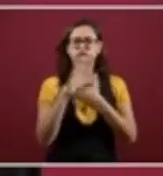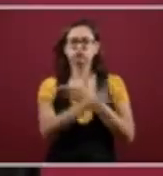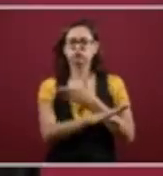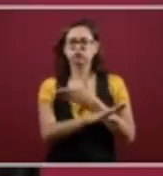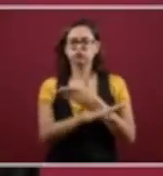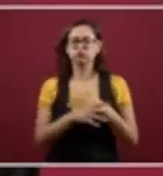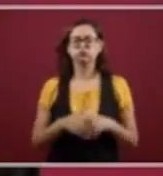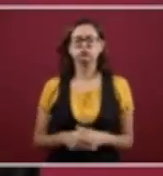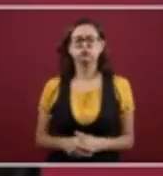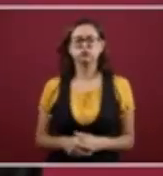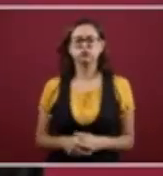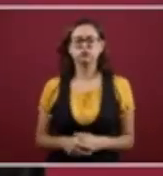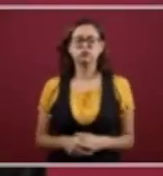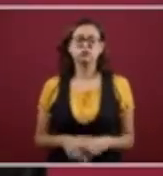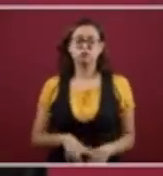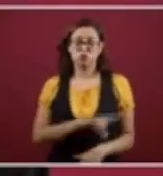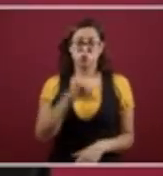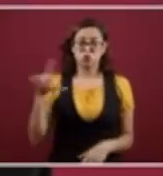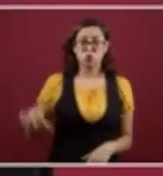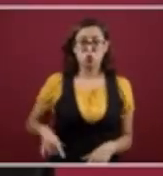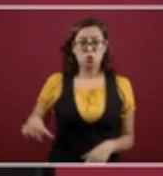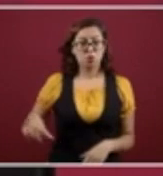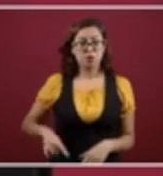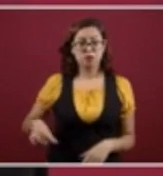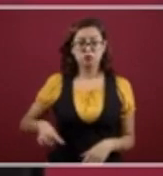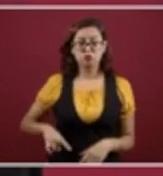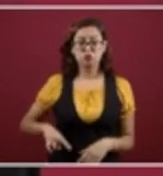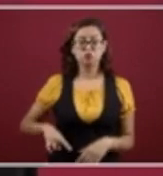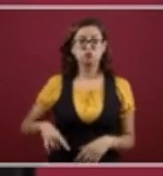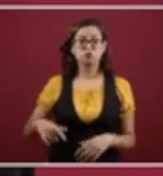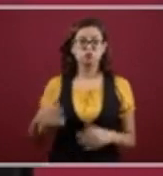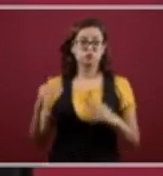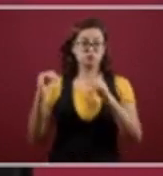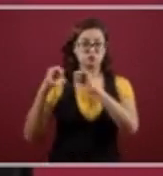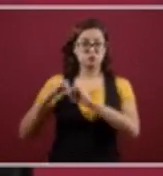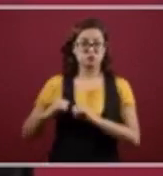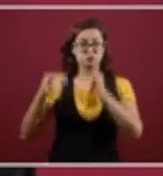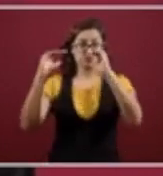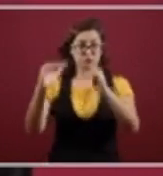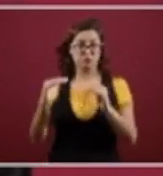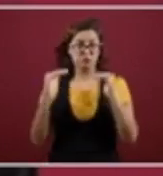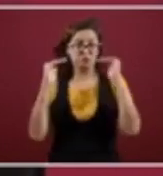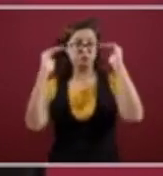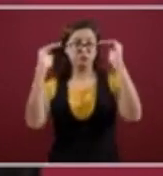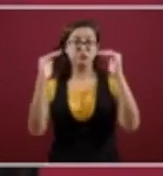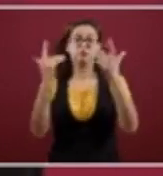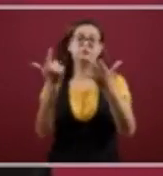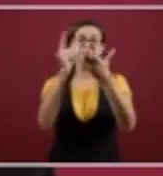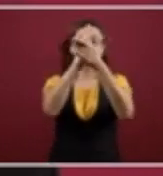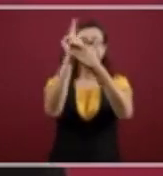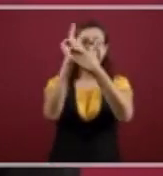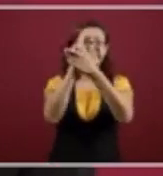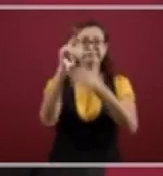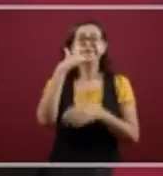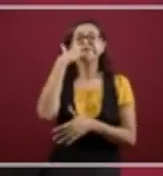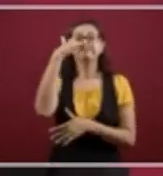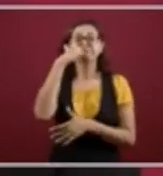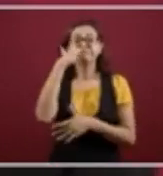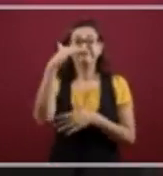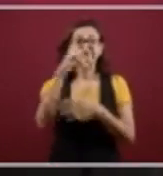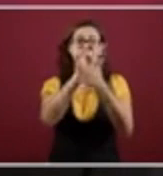limpiando de corrupción el gobierno de arriba para abajo y necesitamos